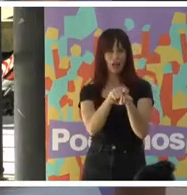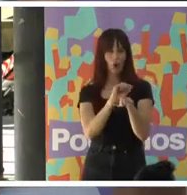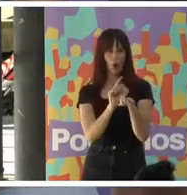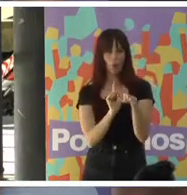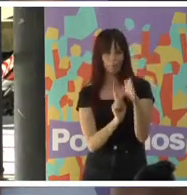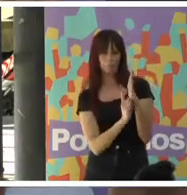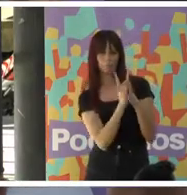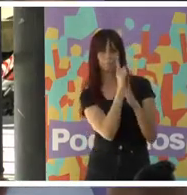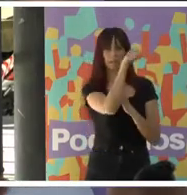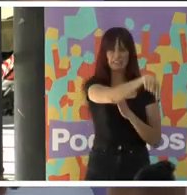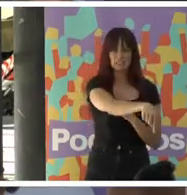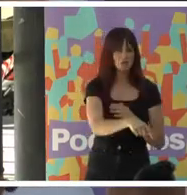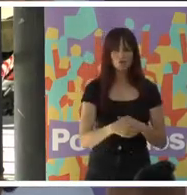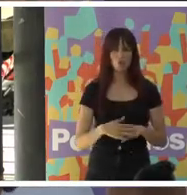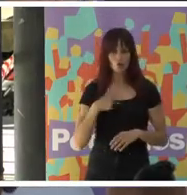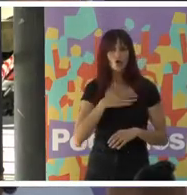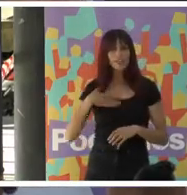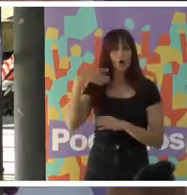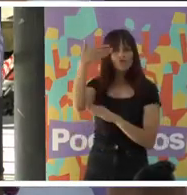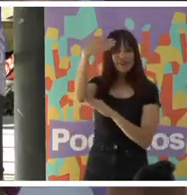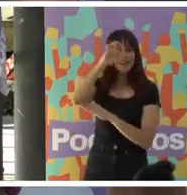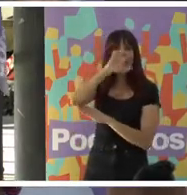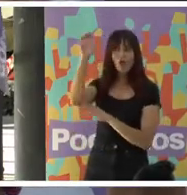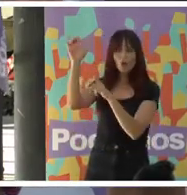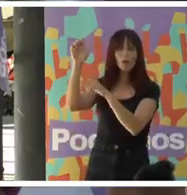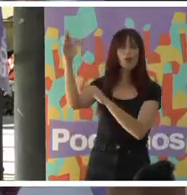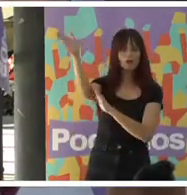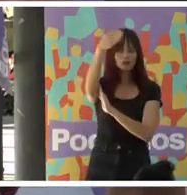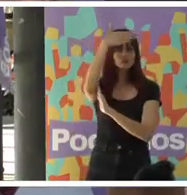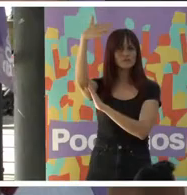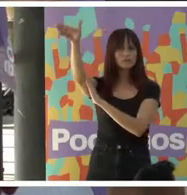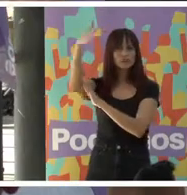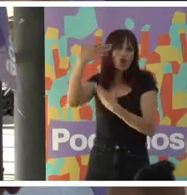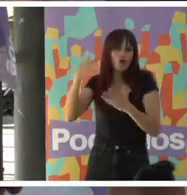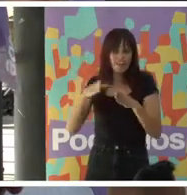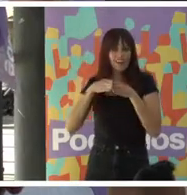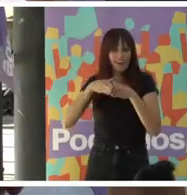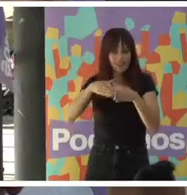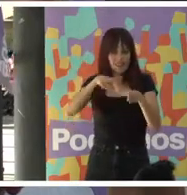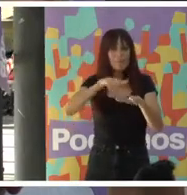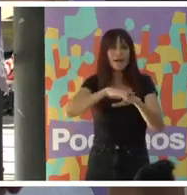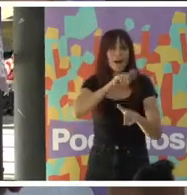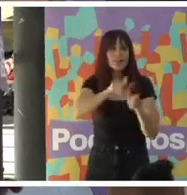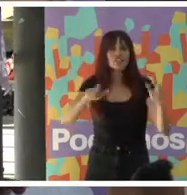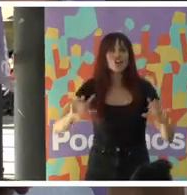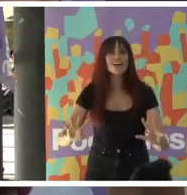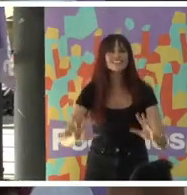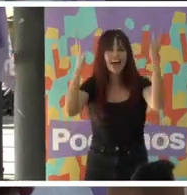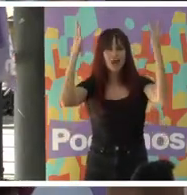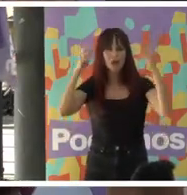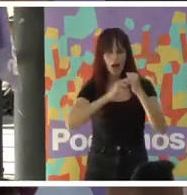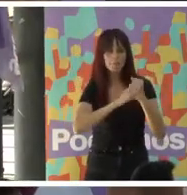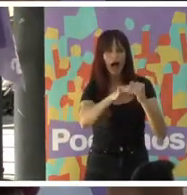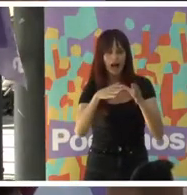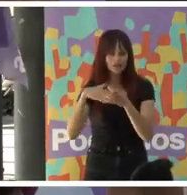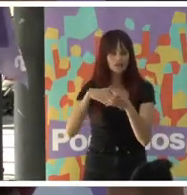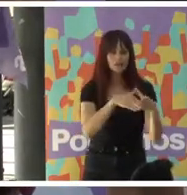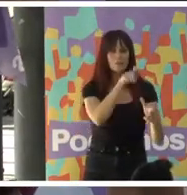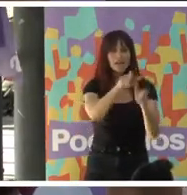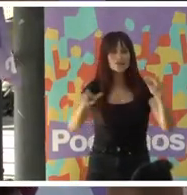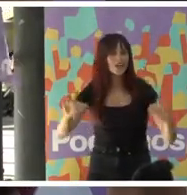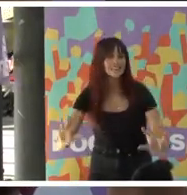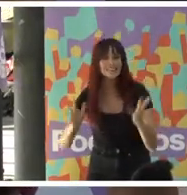misil. Yo quiero una bandera de Europa que ondee en una lancha de salvamento en medio del océano, salvando